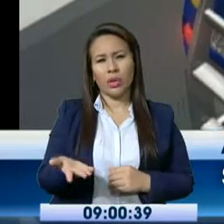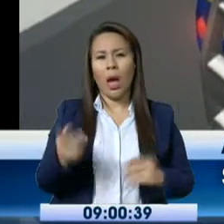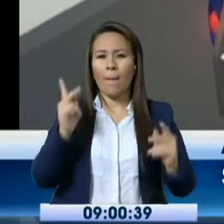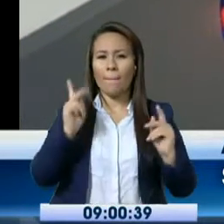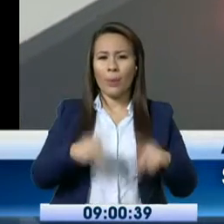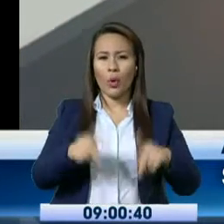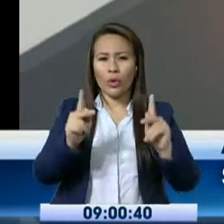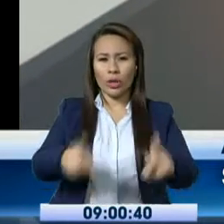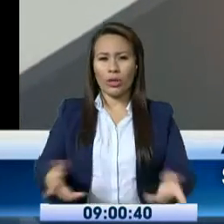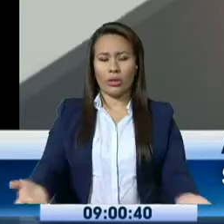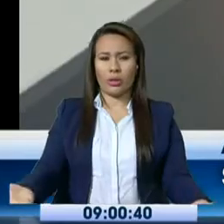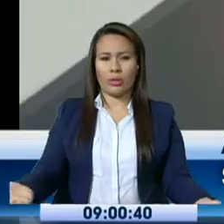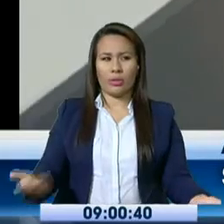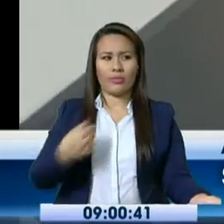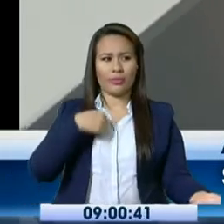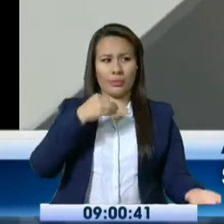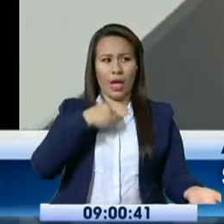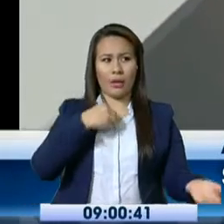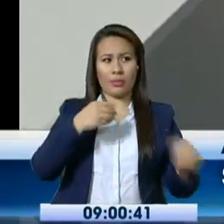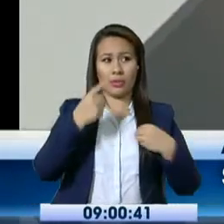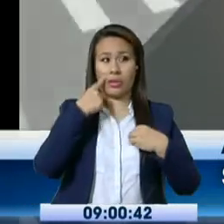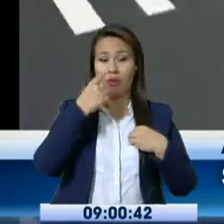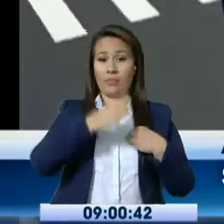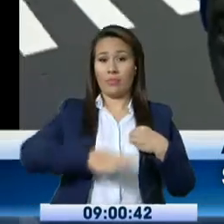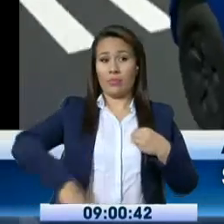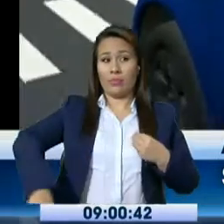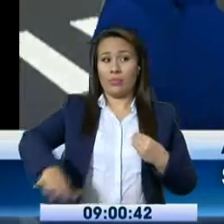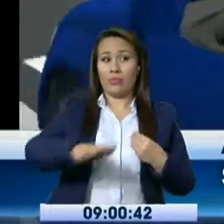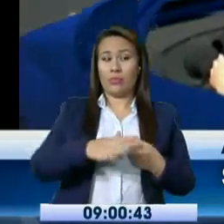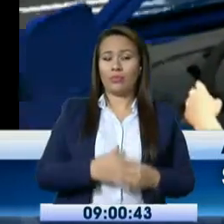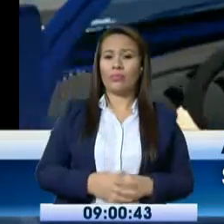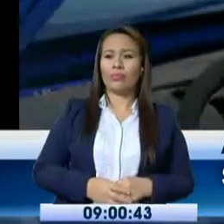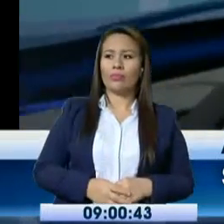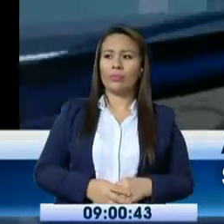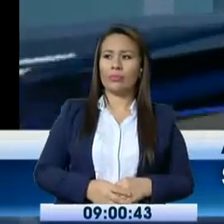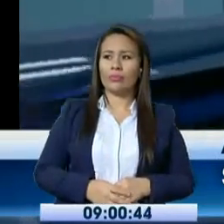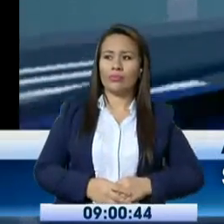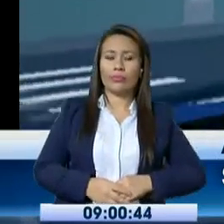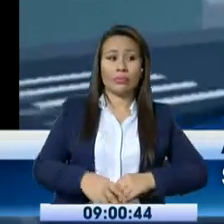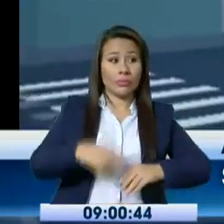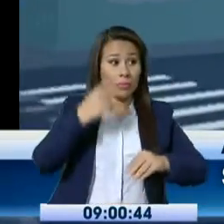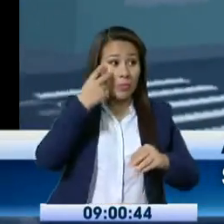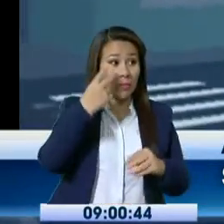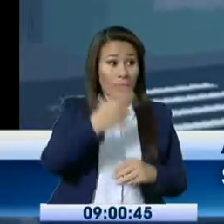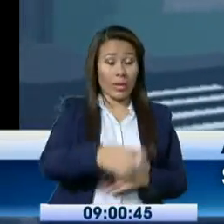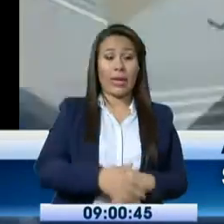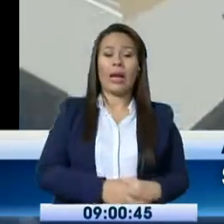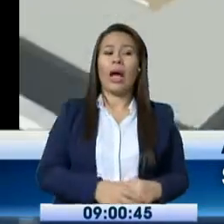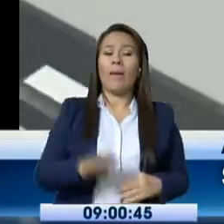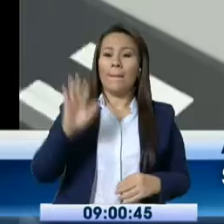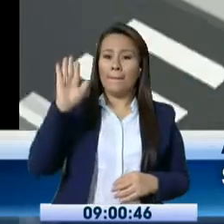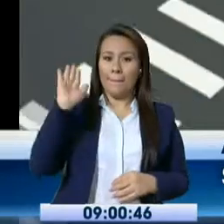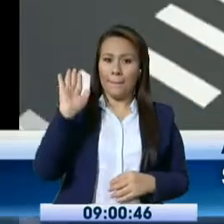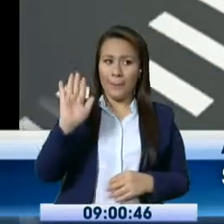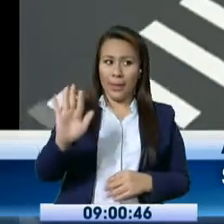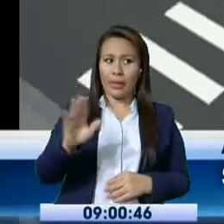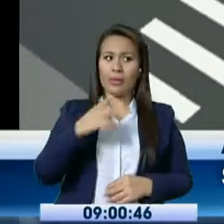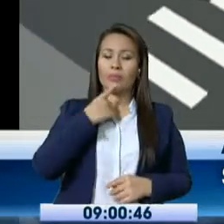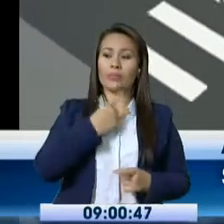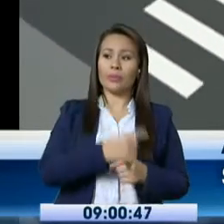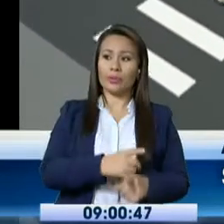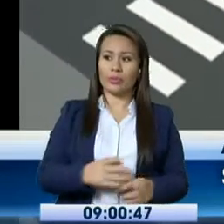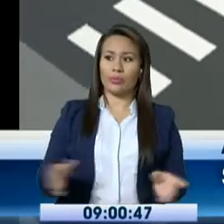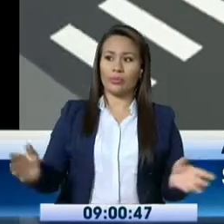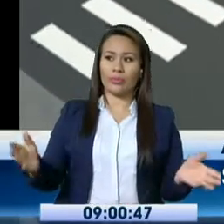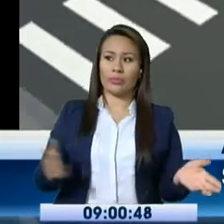Portete y el otro carro, la camioneta, venía en sentido contrario. No respetó casi el pare y por poco